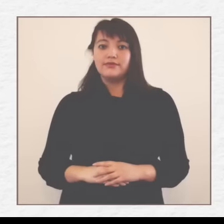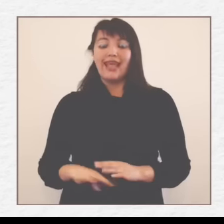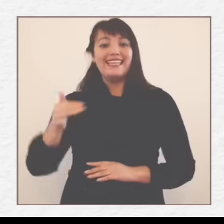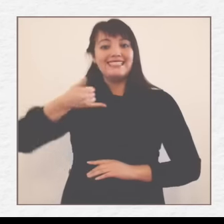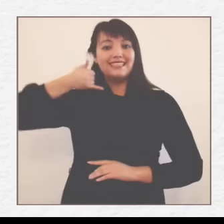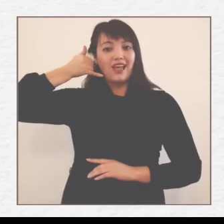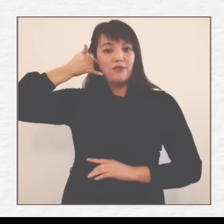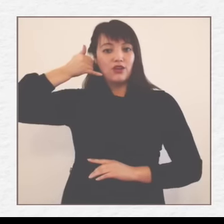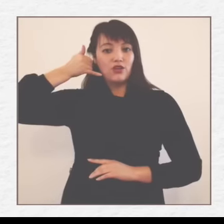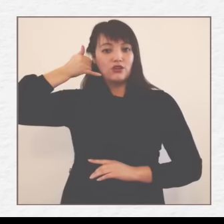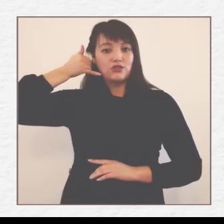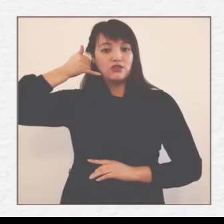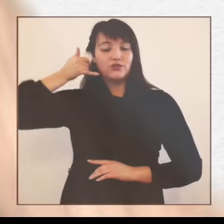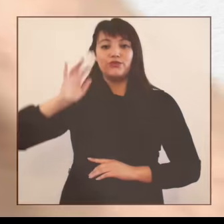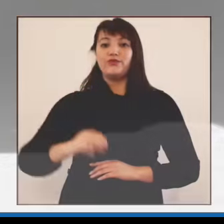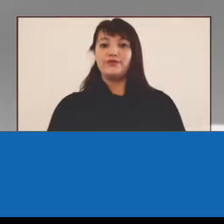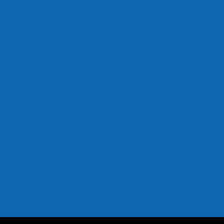¡Llámanos!